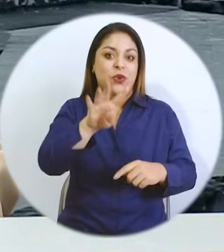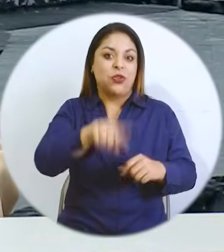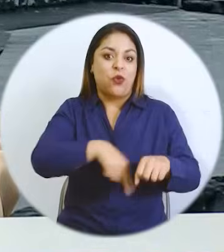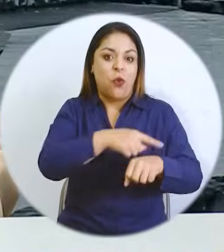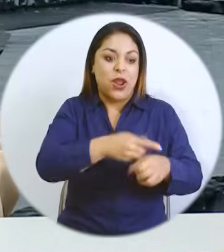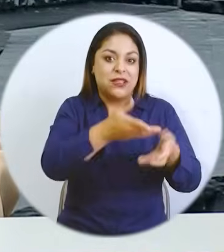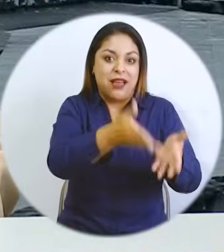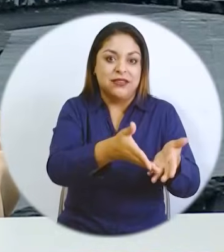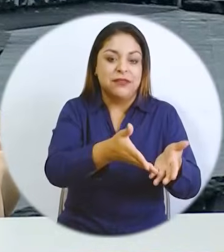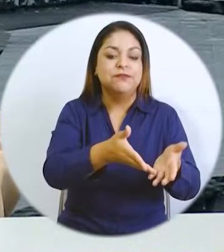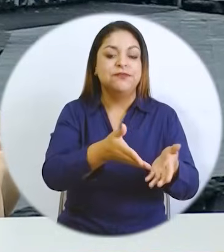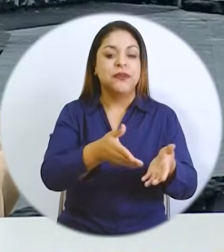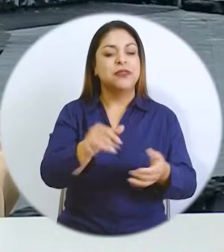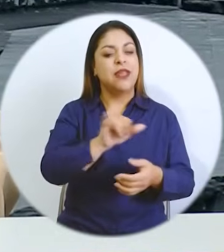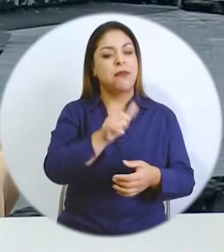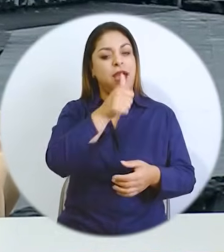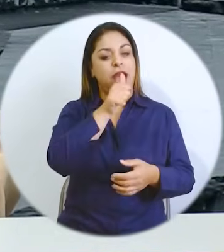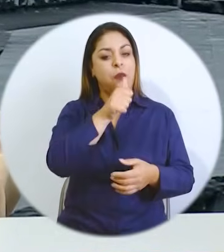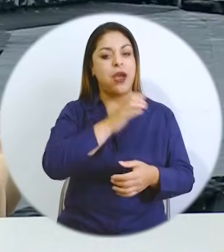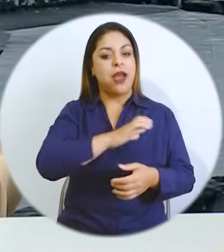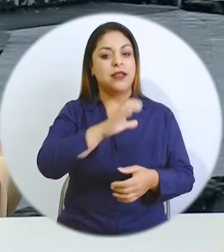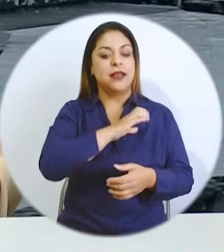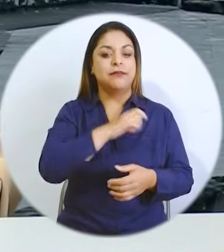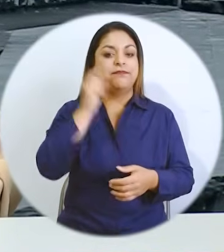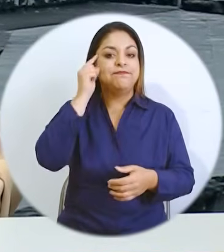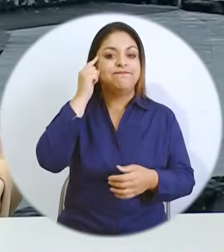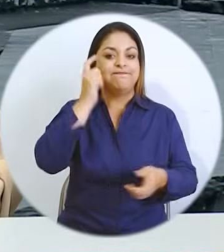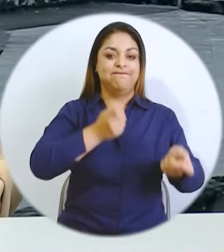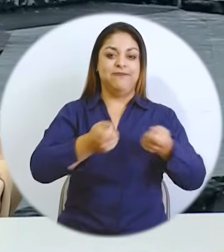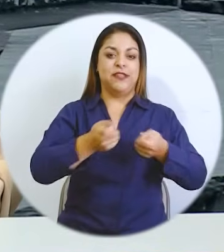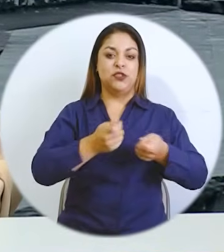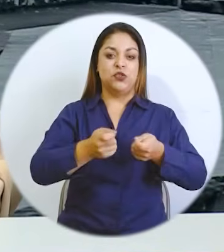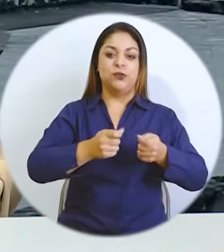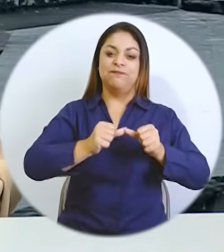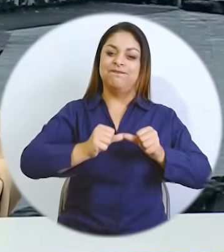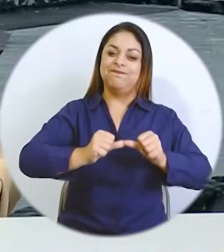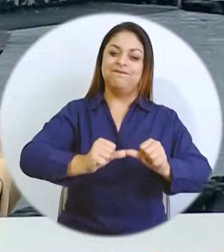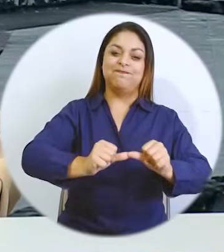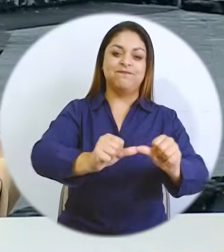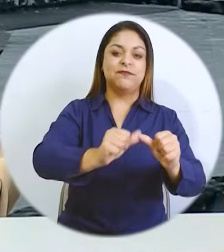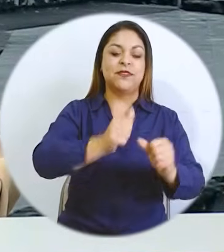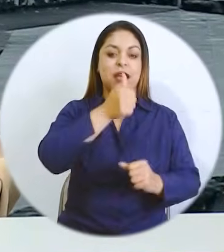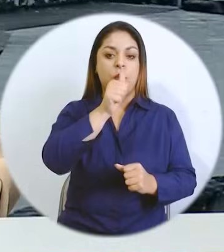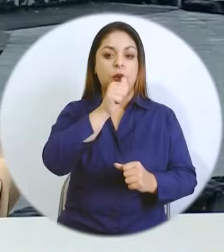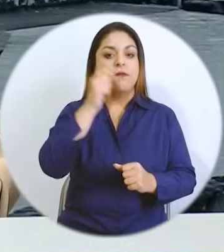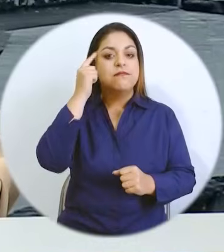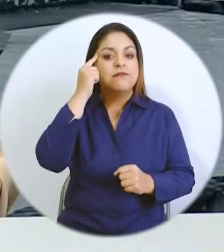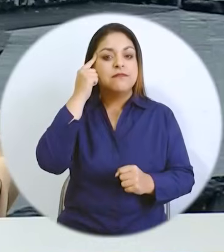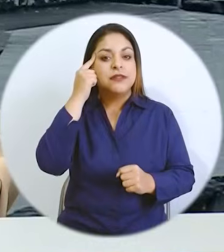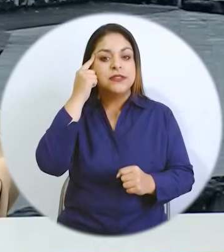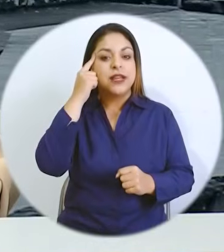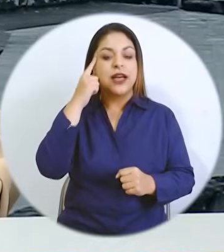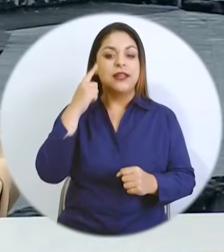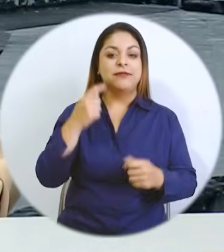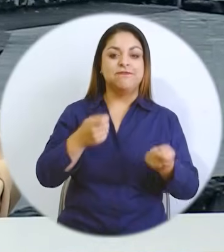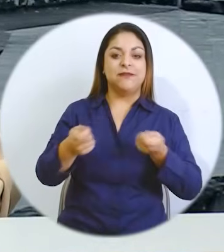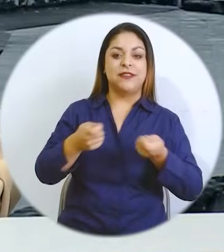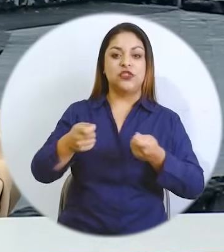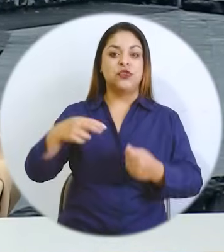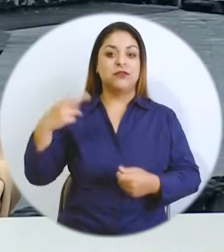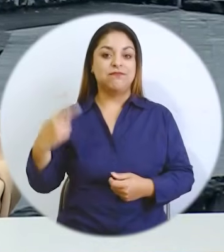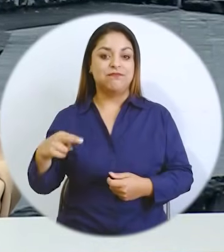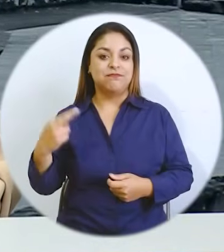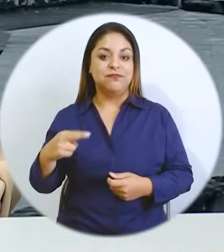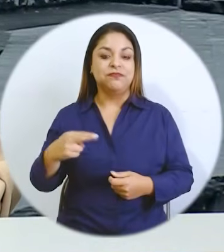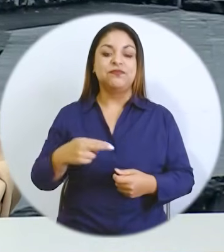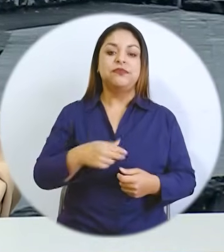calidad de seguridad hídrica, también tenemos que pensar en esa gestión sostenible del agua. Tenemos que pensar en lo que es gestión de riesgos. Los